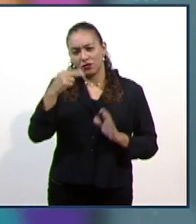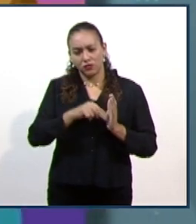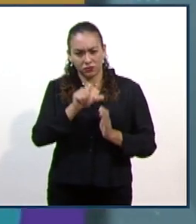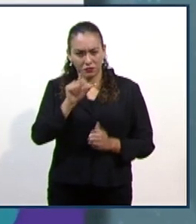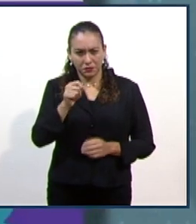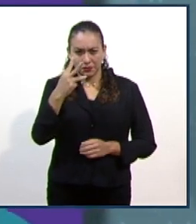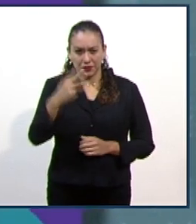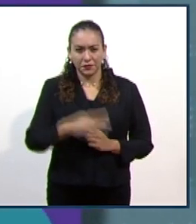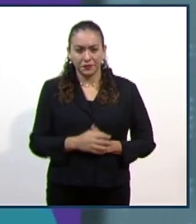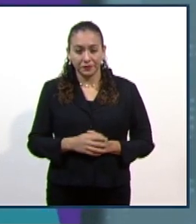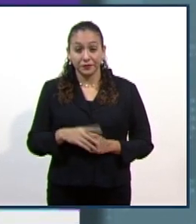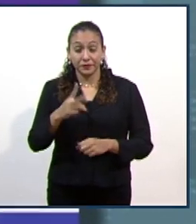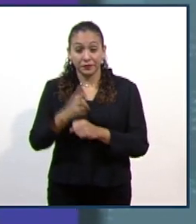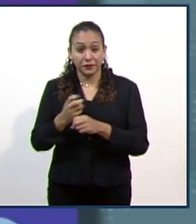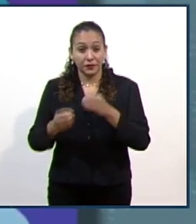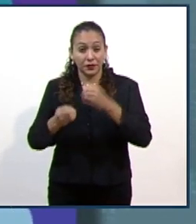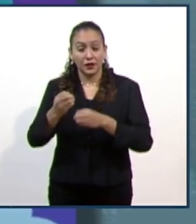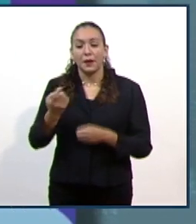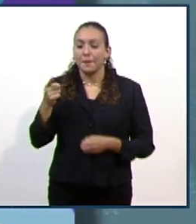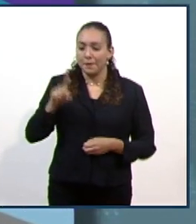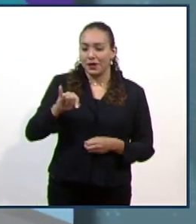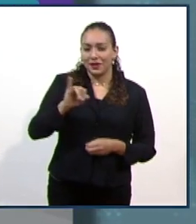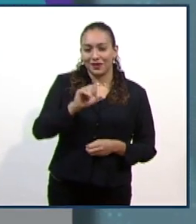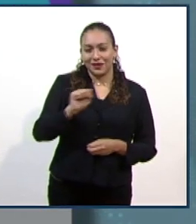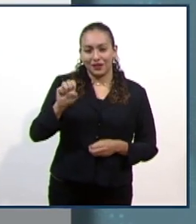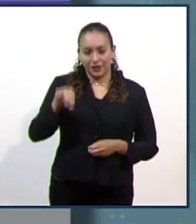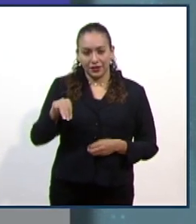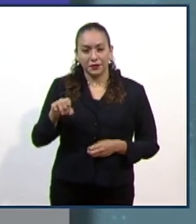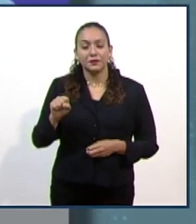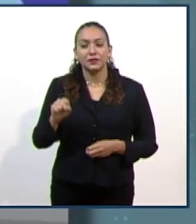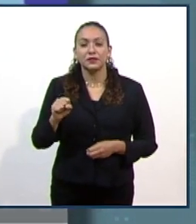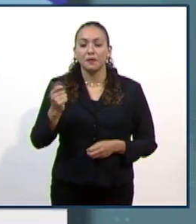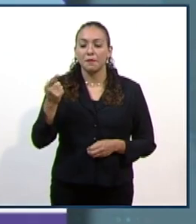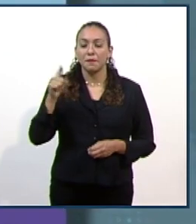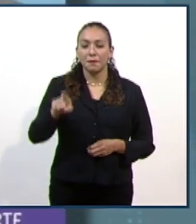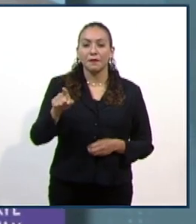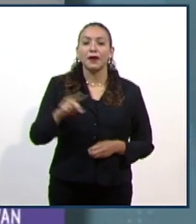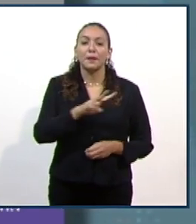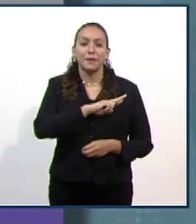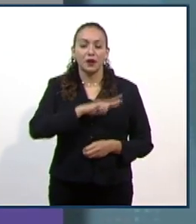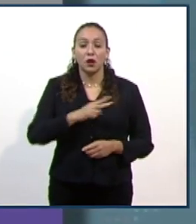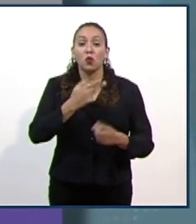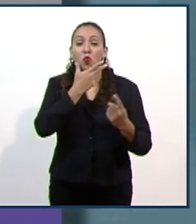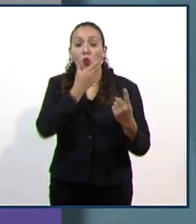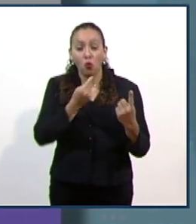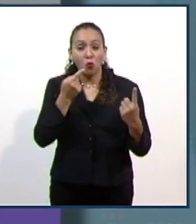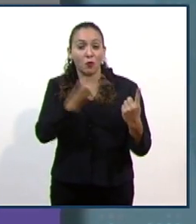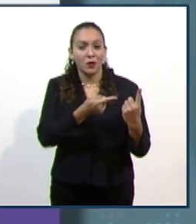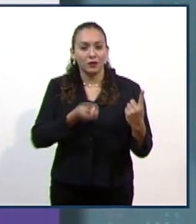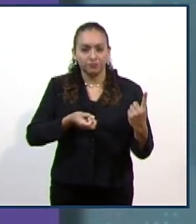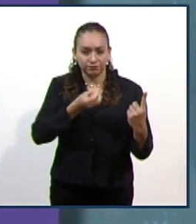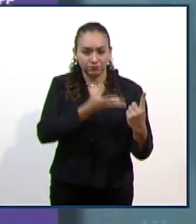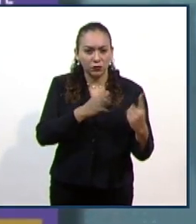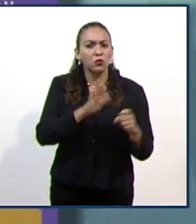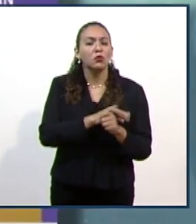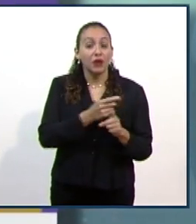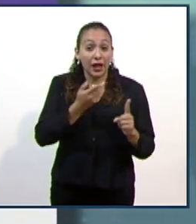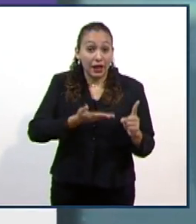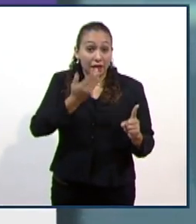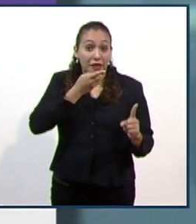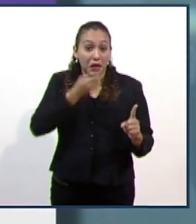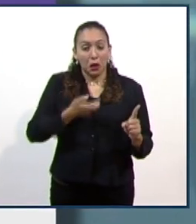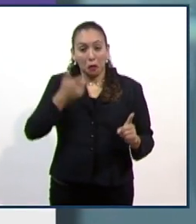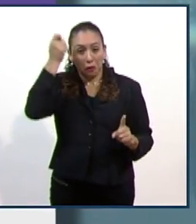446/2023, la segunda sala ordenó al IMSS otorgar la pensión por viudez a un hombre a quien se le había negado porque, de acuerdo a